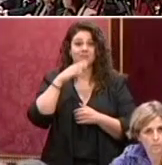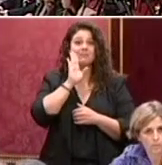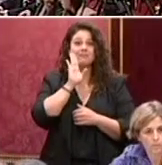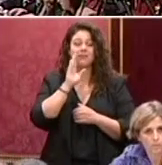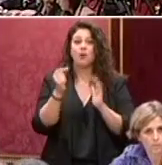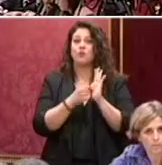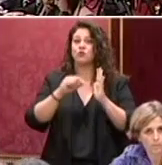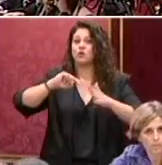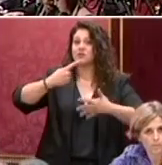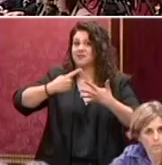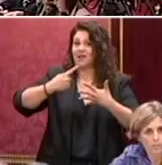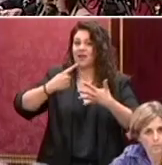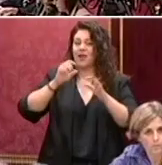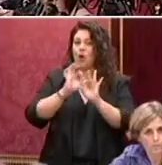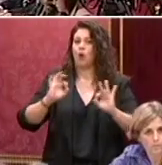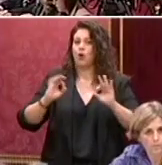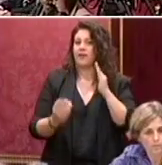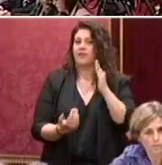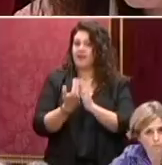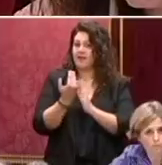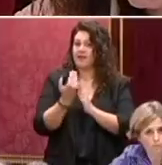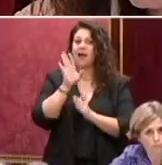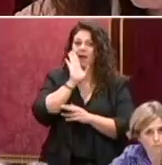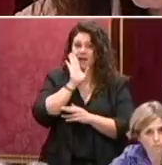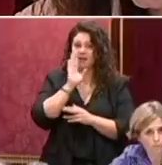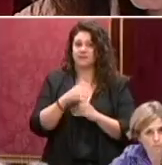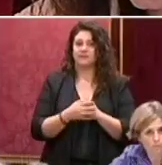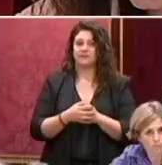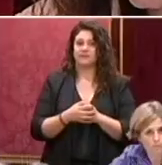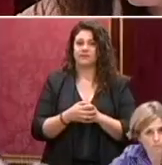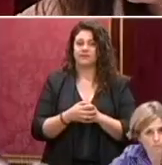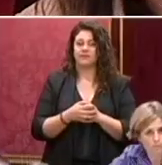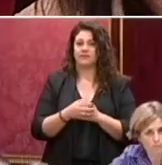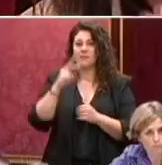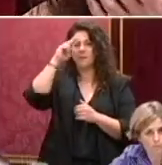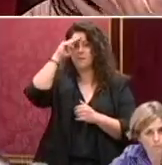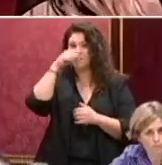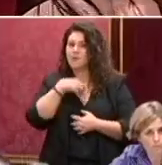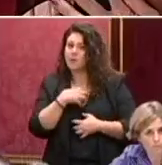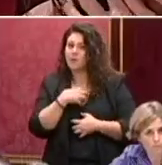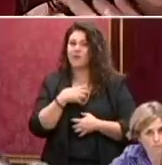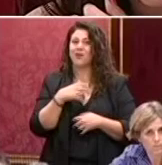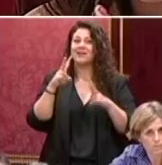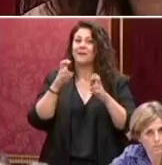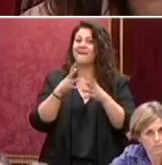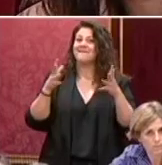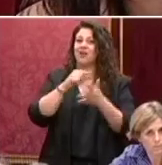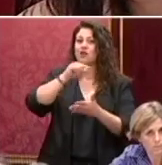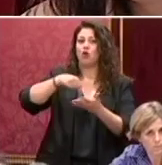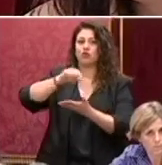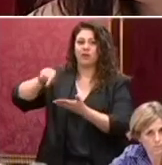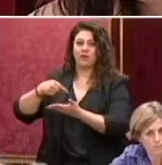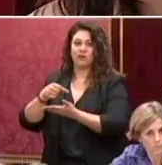ha aprobado la transferencia de más de 800.000 euros para afrontar el primer y segundo pago de la gala de los Goya, contando con 25 votos a favor y las